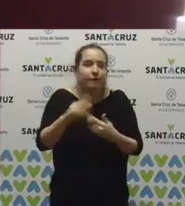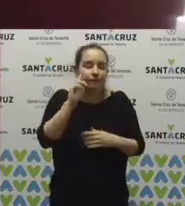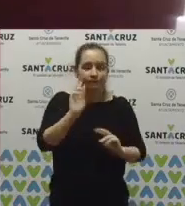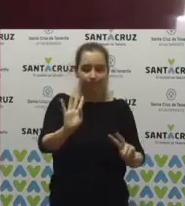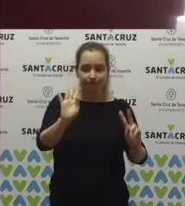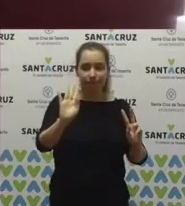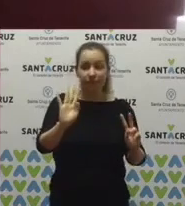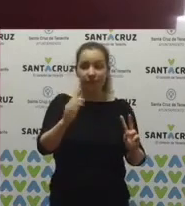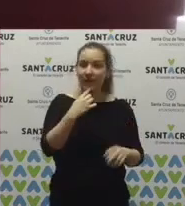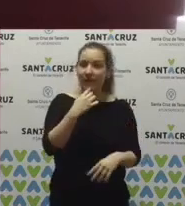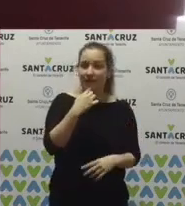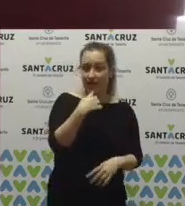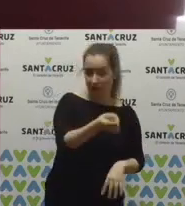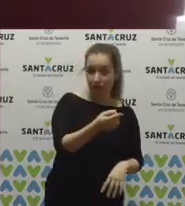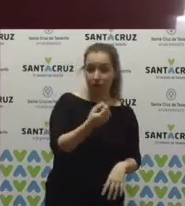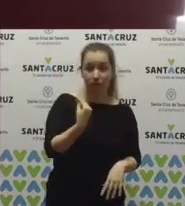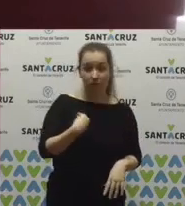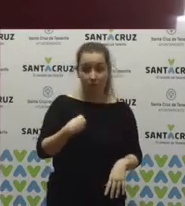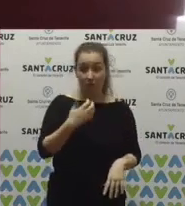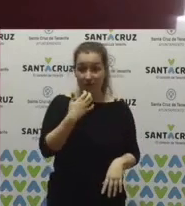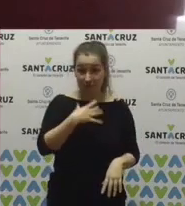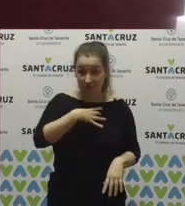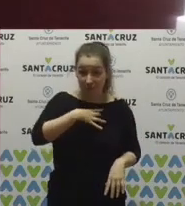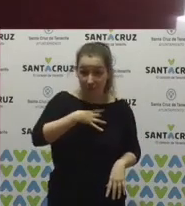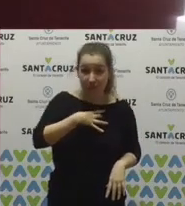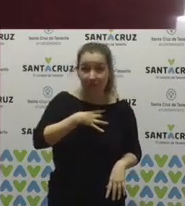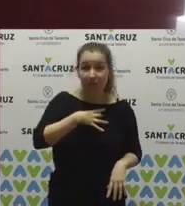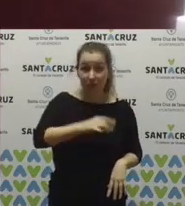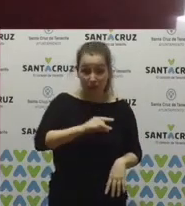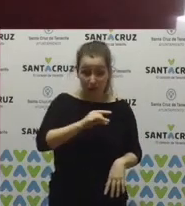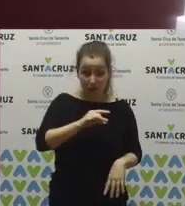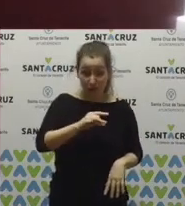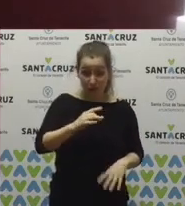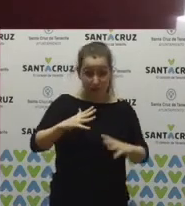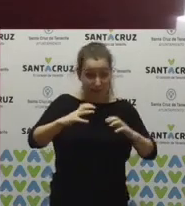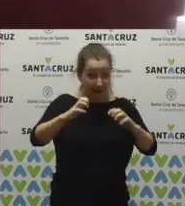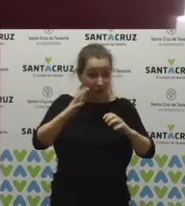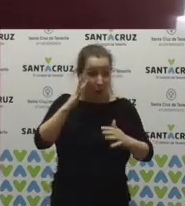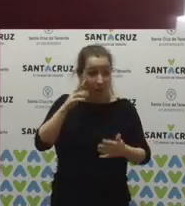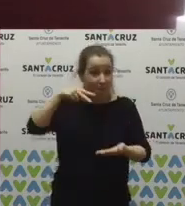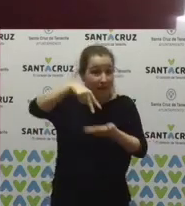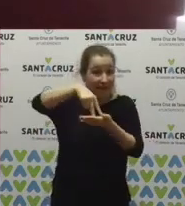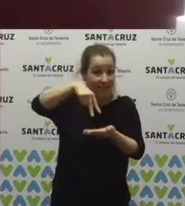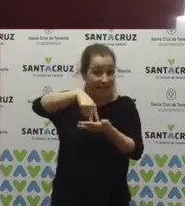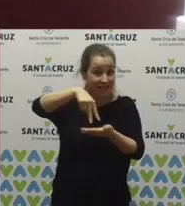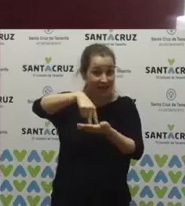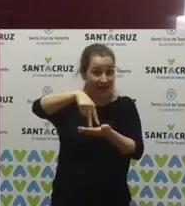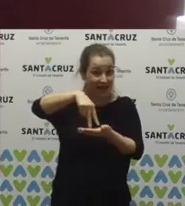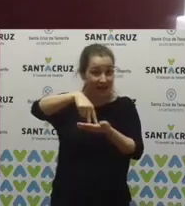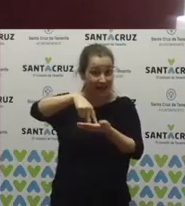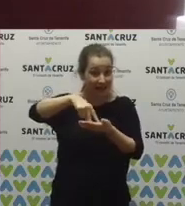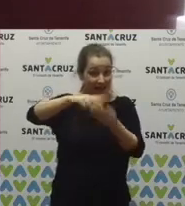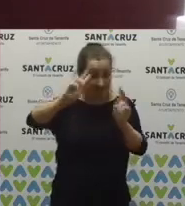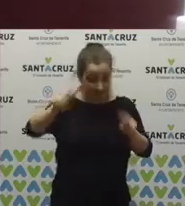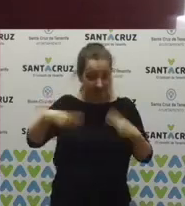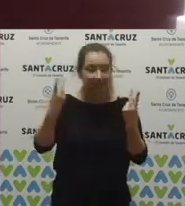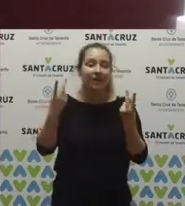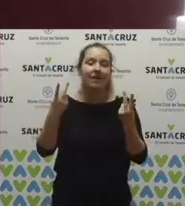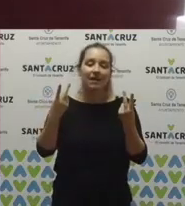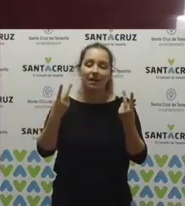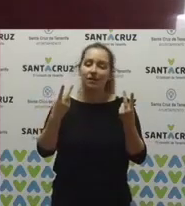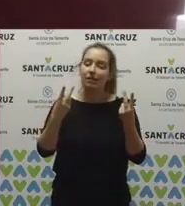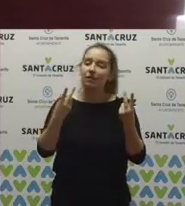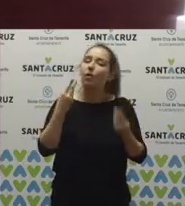digo que en cuanto pueda convocar este pleno presencial nos lo permitiera el próximo pleno ordinario hacerlo